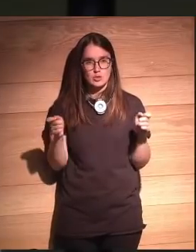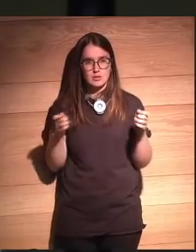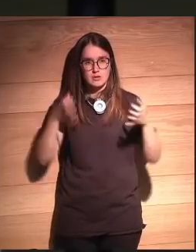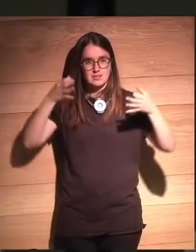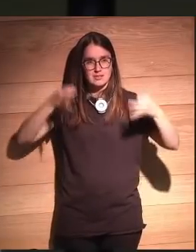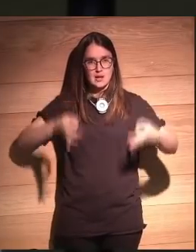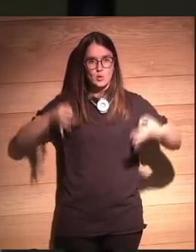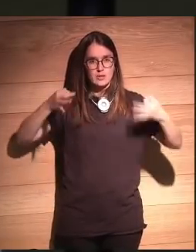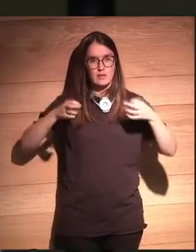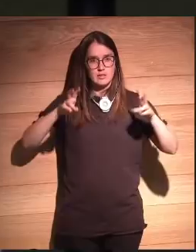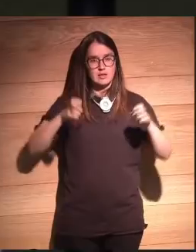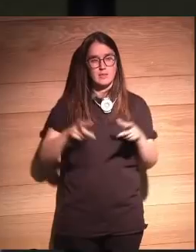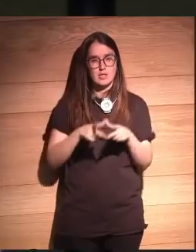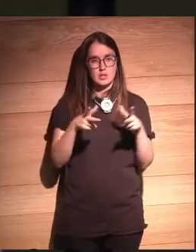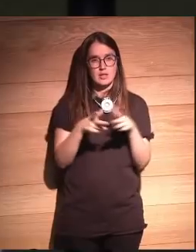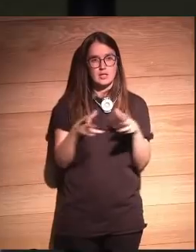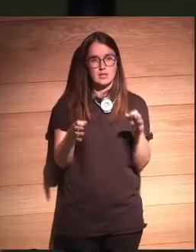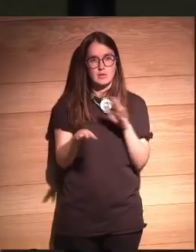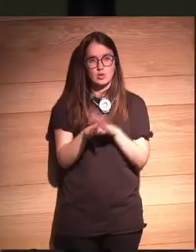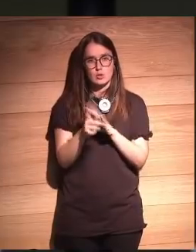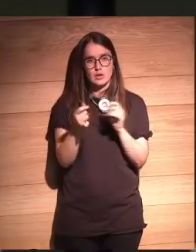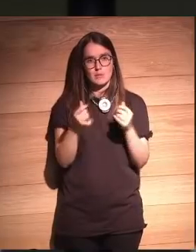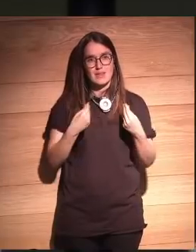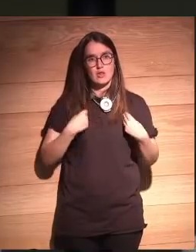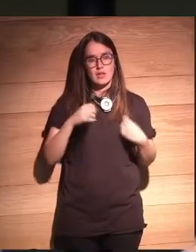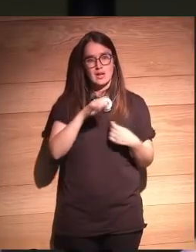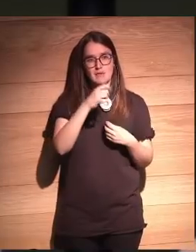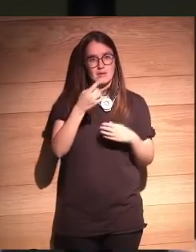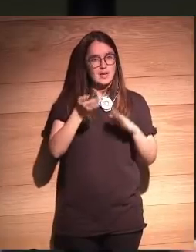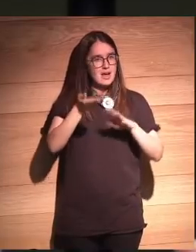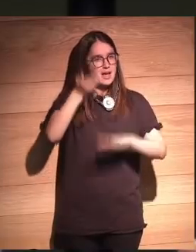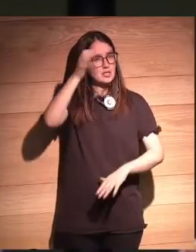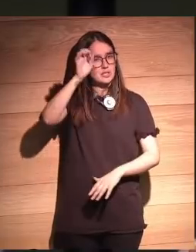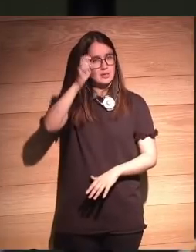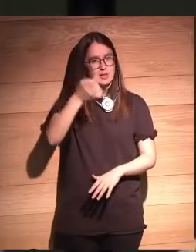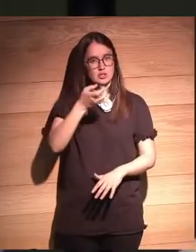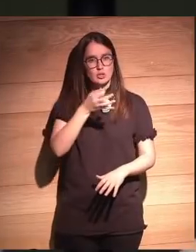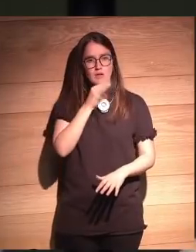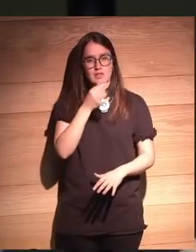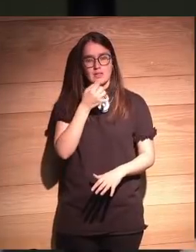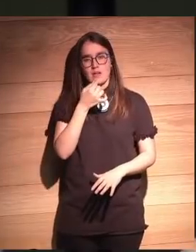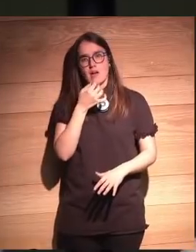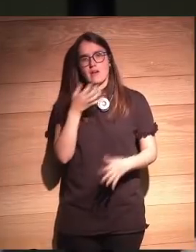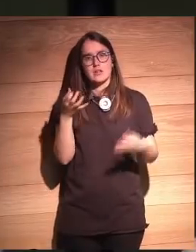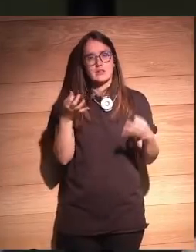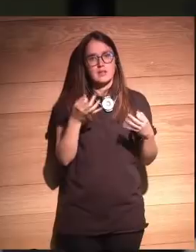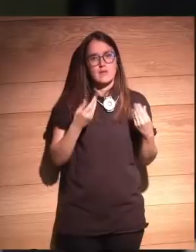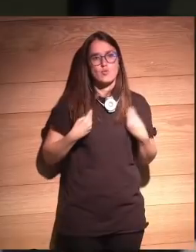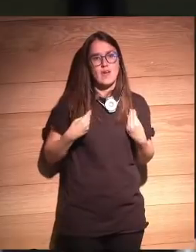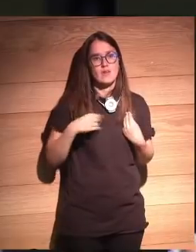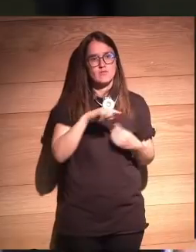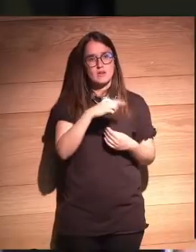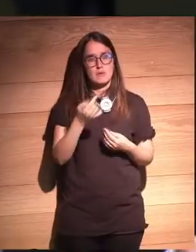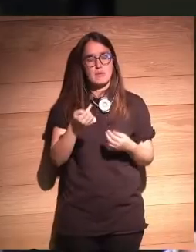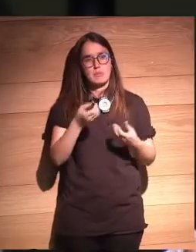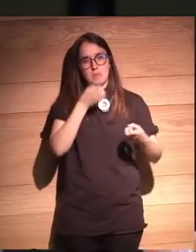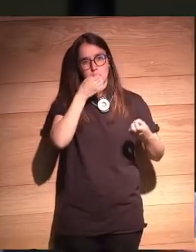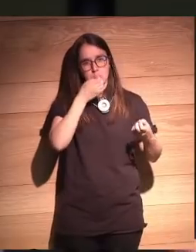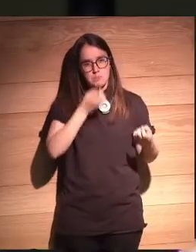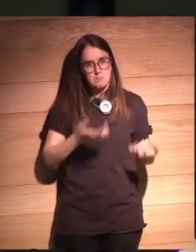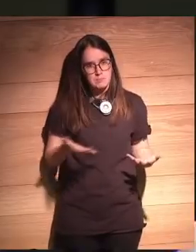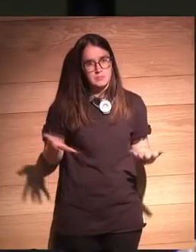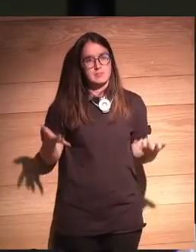seguridades a nivel social. Hay que mantener el precio de la vivienda lo más alto posible. Todavía se dicen cosas como tenemos que tener una vivienda asequible, tenemos que